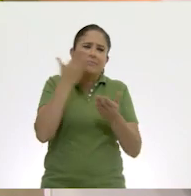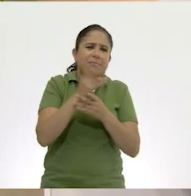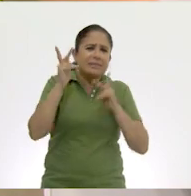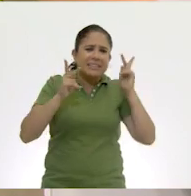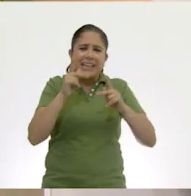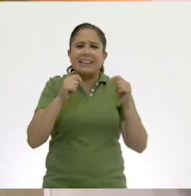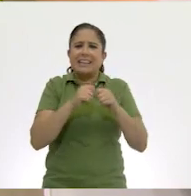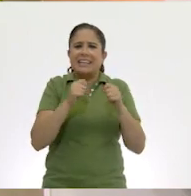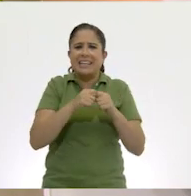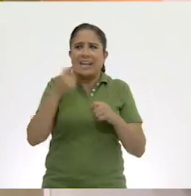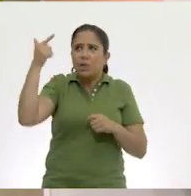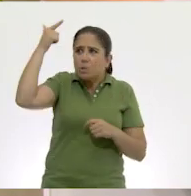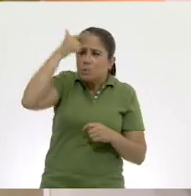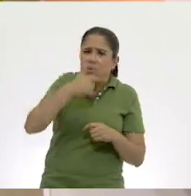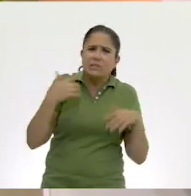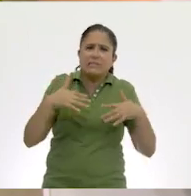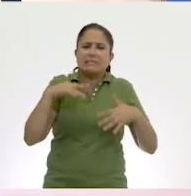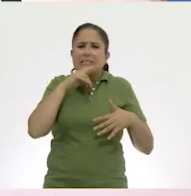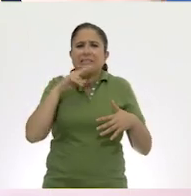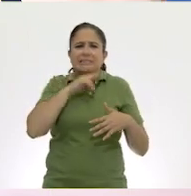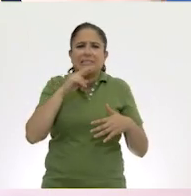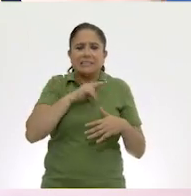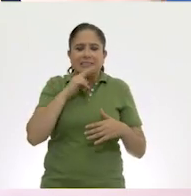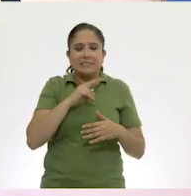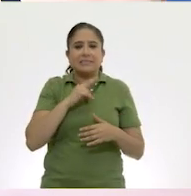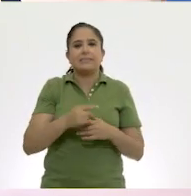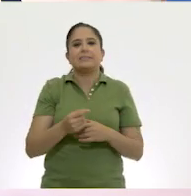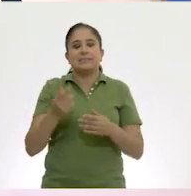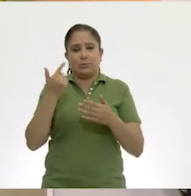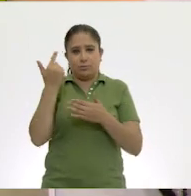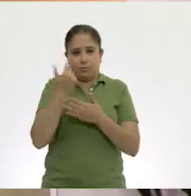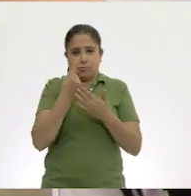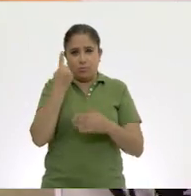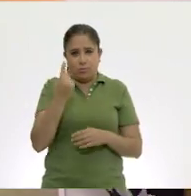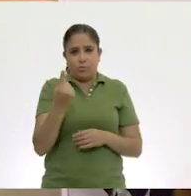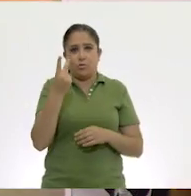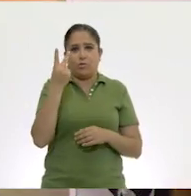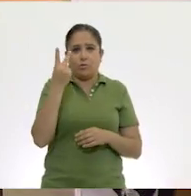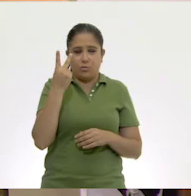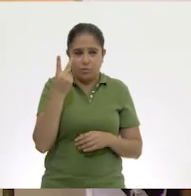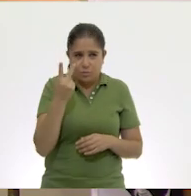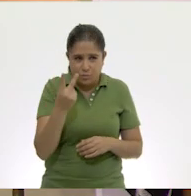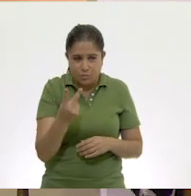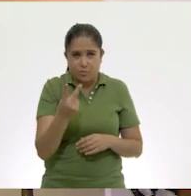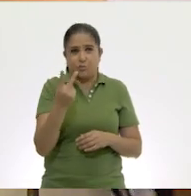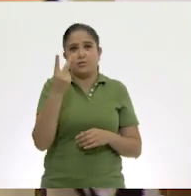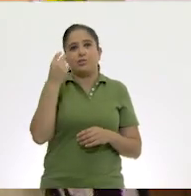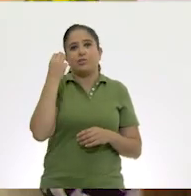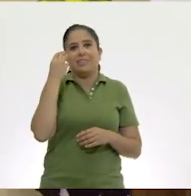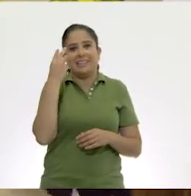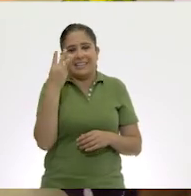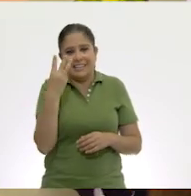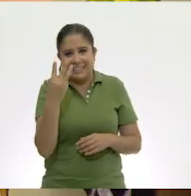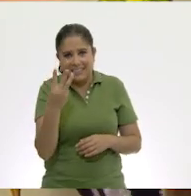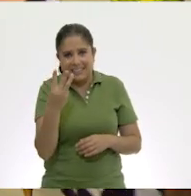mi tía y antes de que anochezca empezamos a contar 1 2